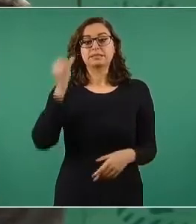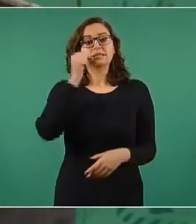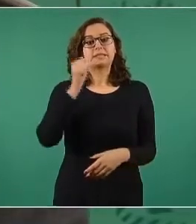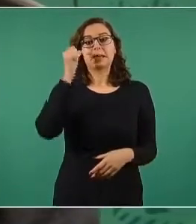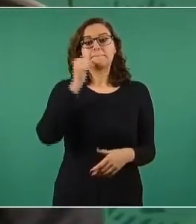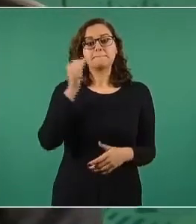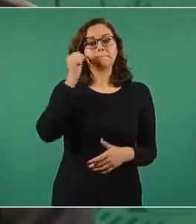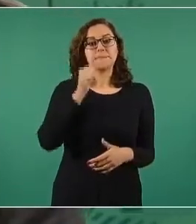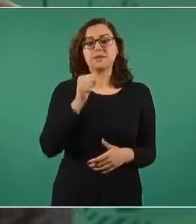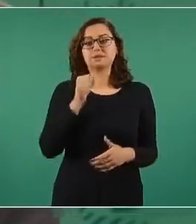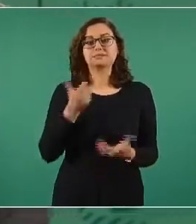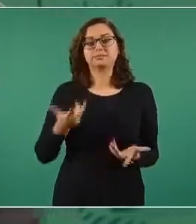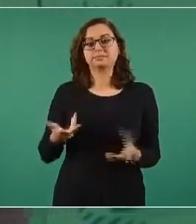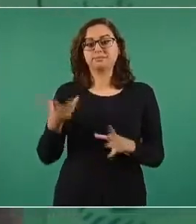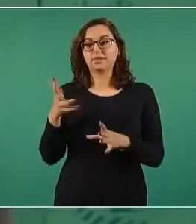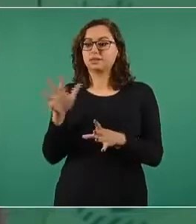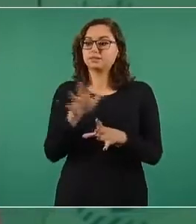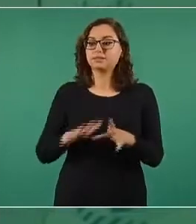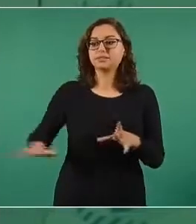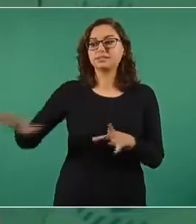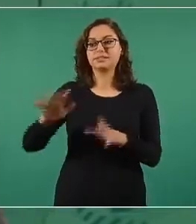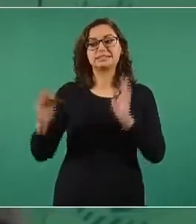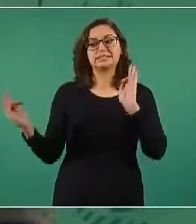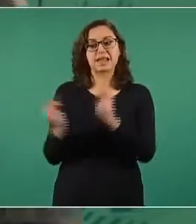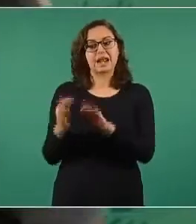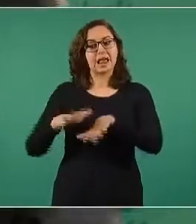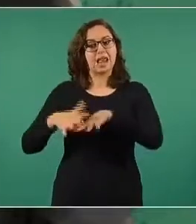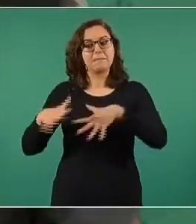pues hay mucha pasión.